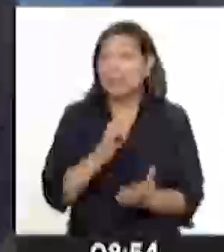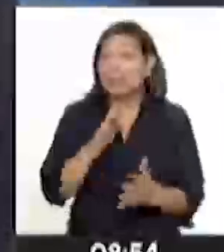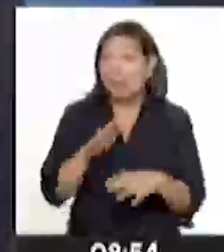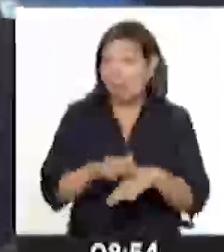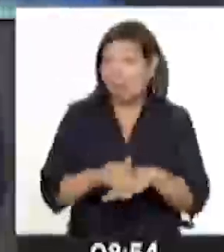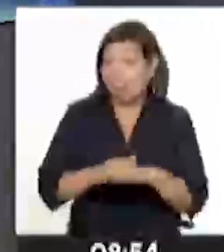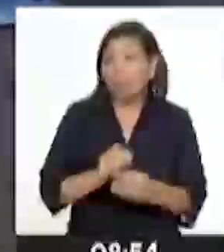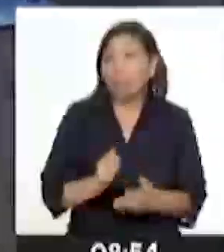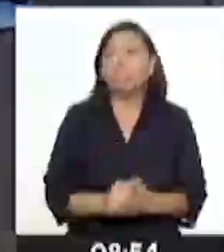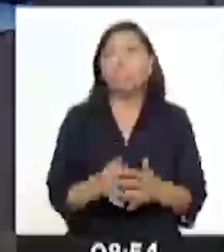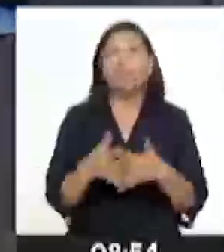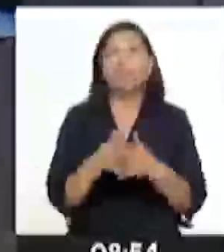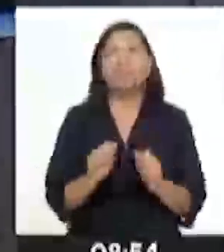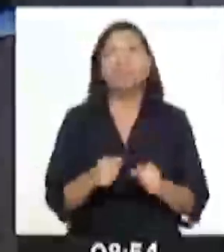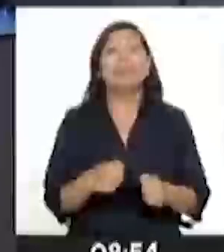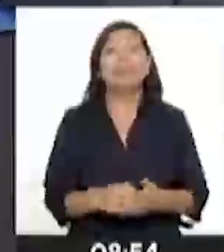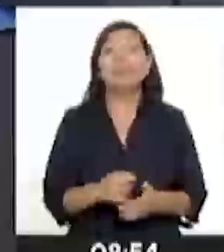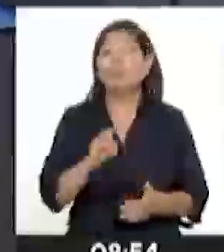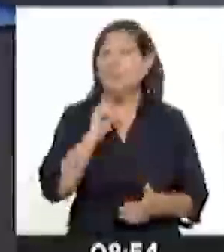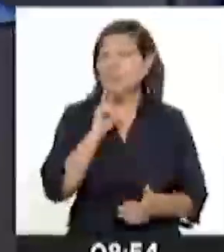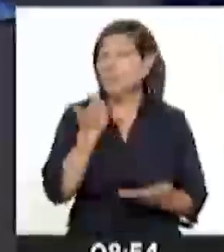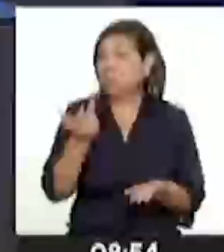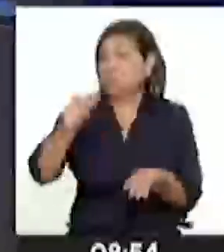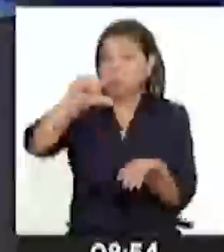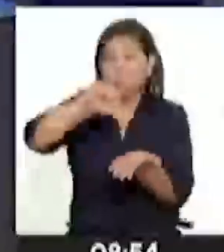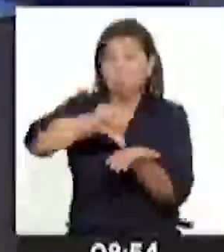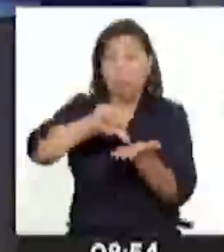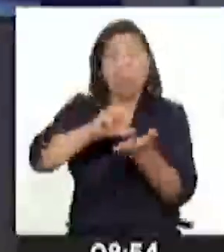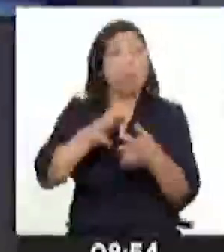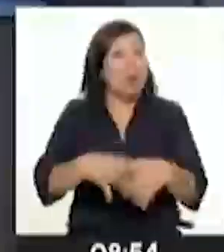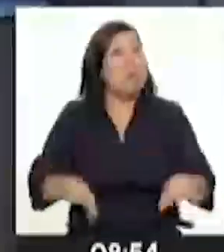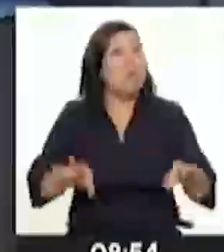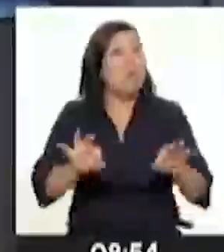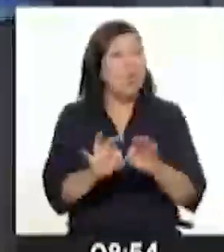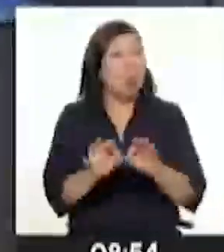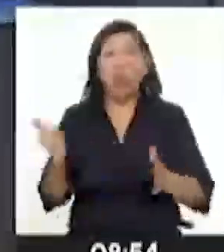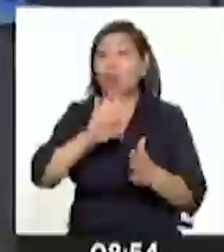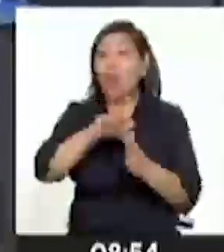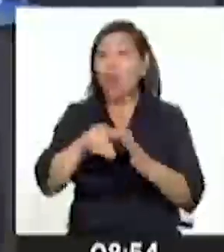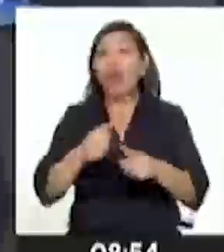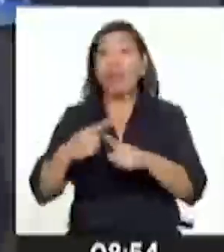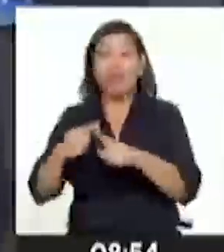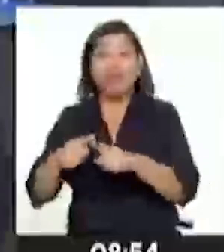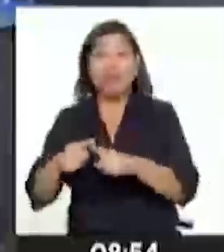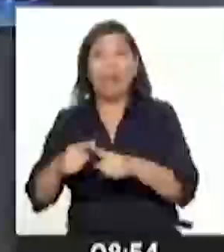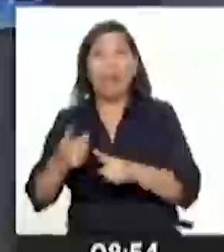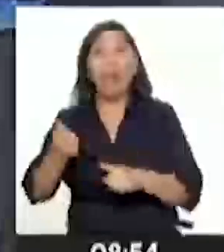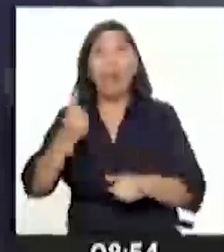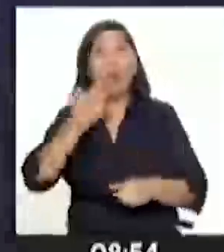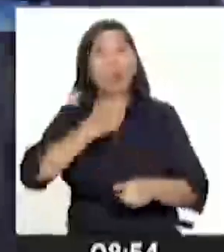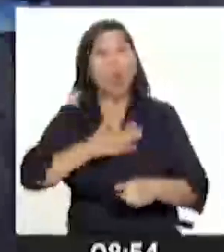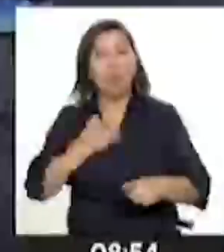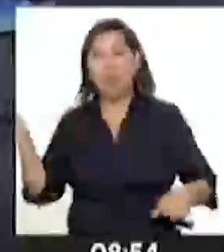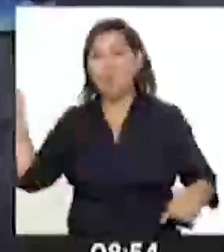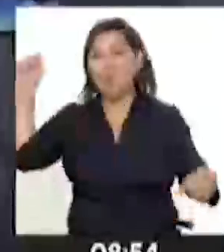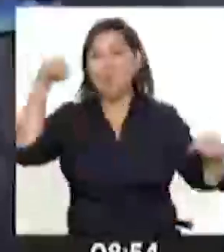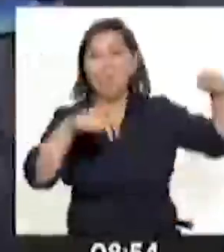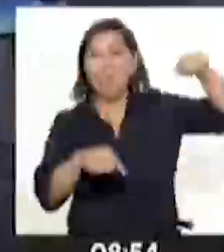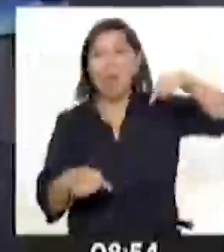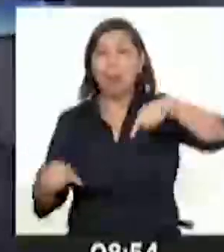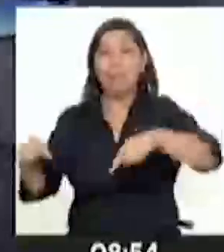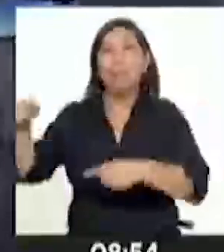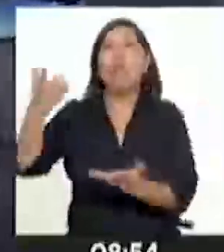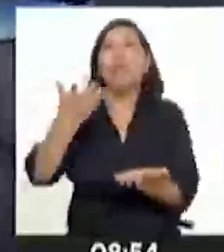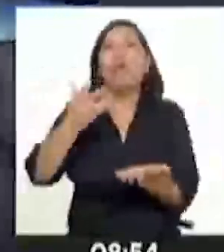Unidos. Sí, sin duda. Estados Unidos es uno de los mercados más importantes del mundo, entonces el estar aquí tiene varios objetivos, ¿no? Primero, ayudar